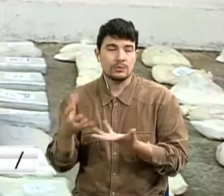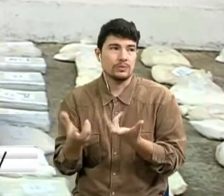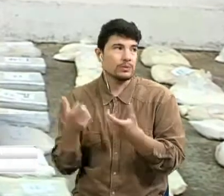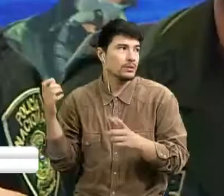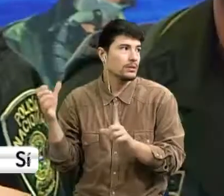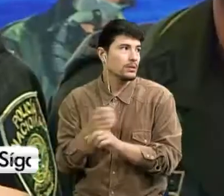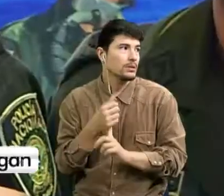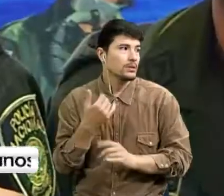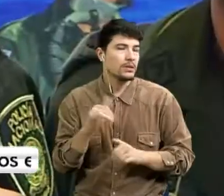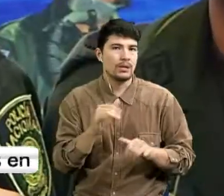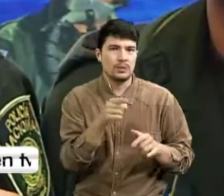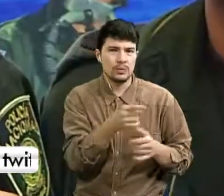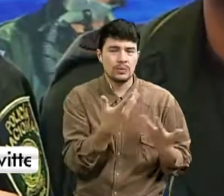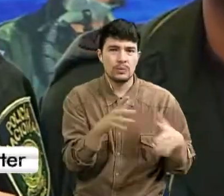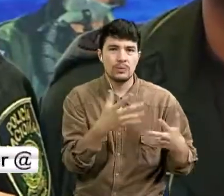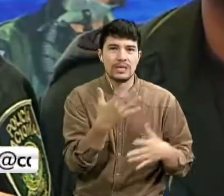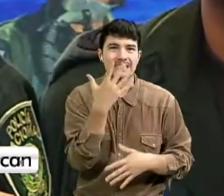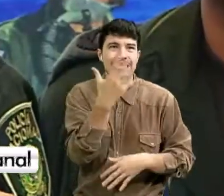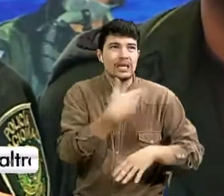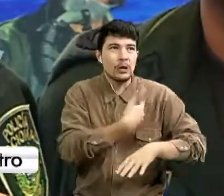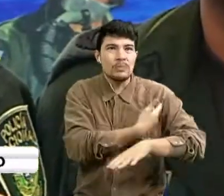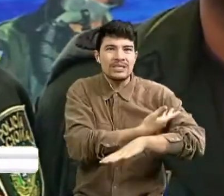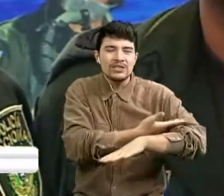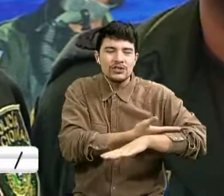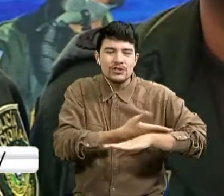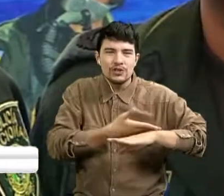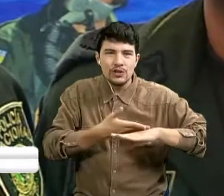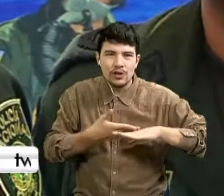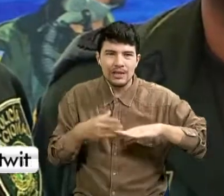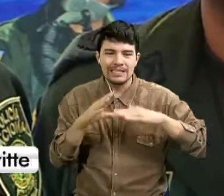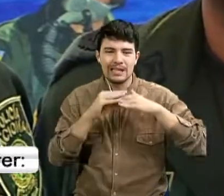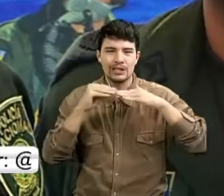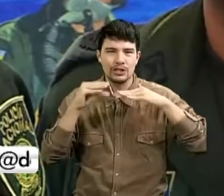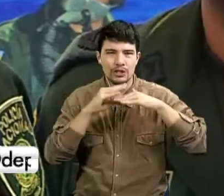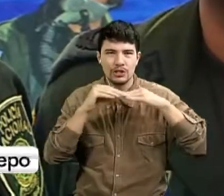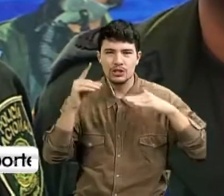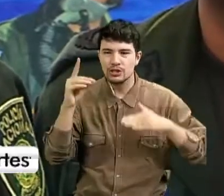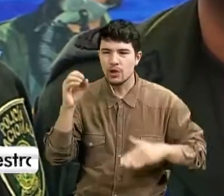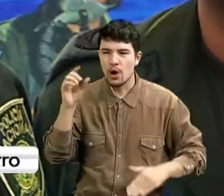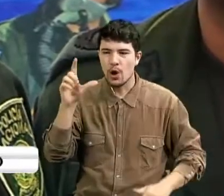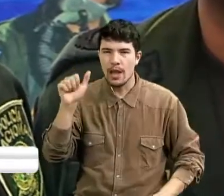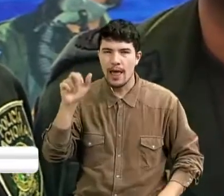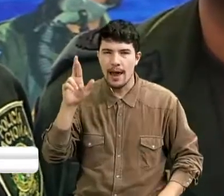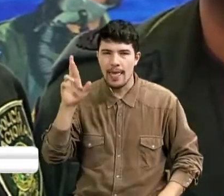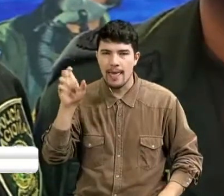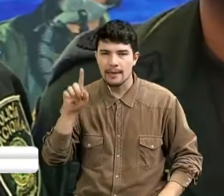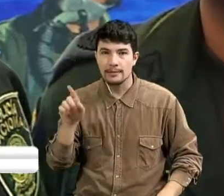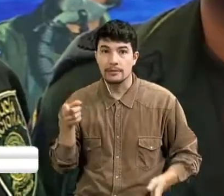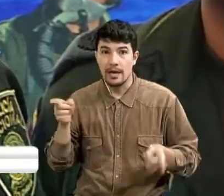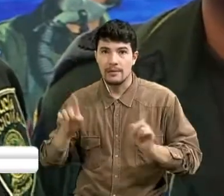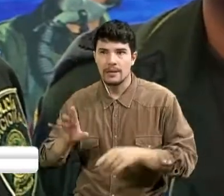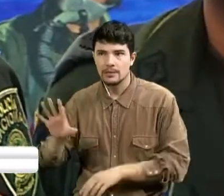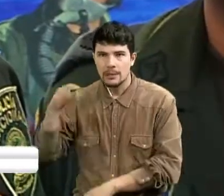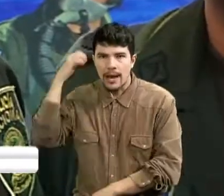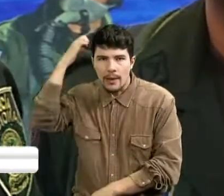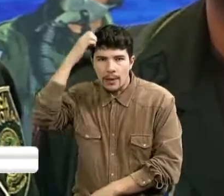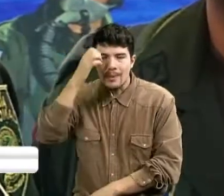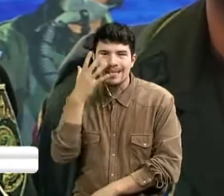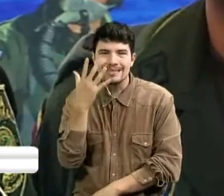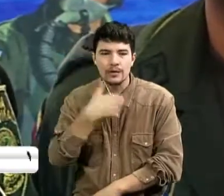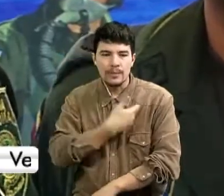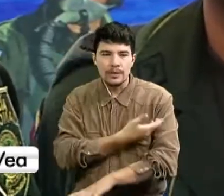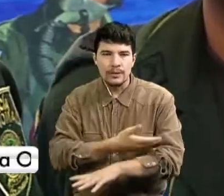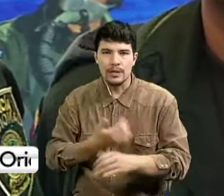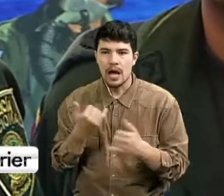aproximadamente más de 5 millones de dólares ubicados en los eeuu igualmente en europa en este momento seguimos